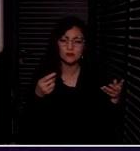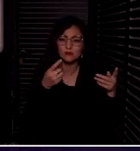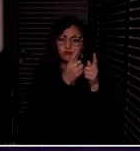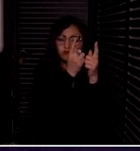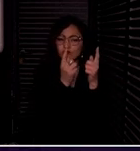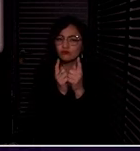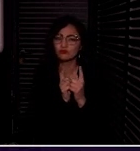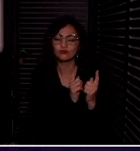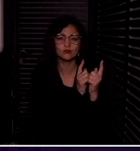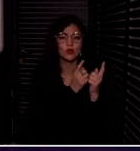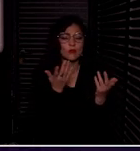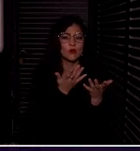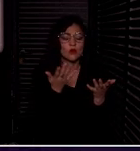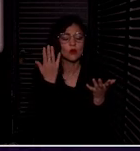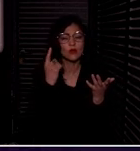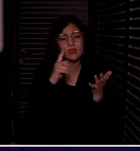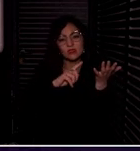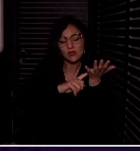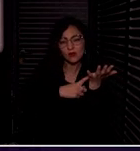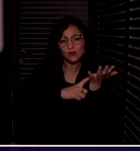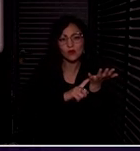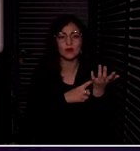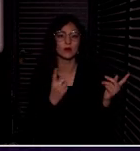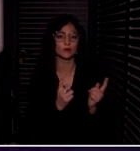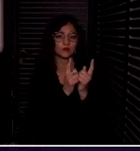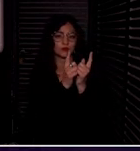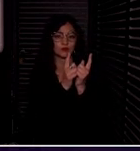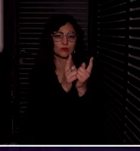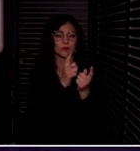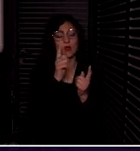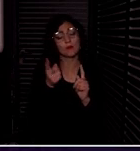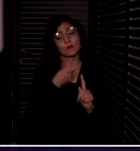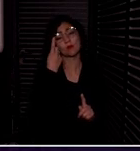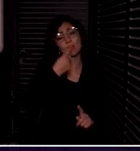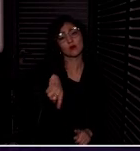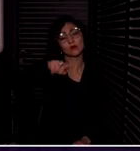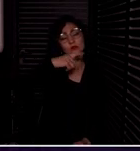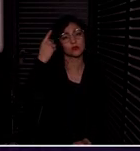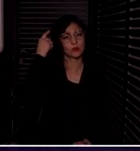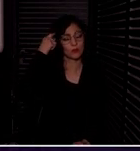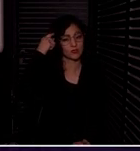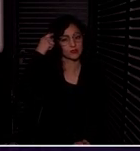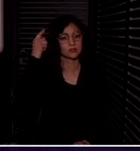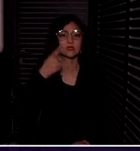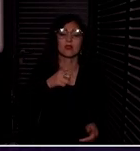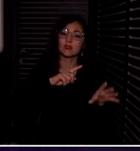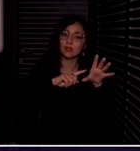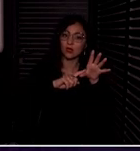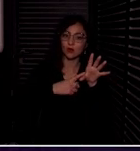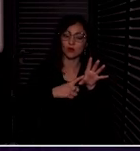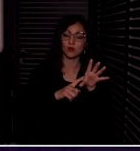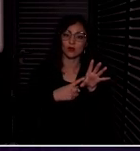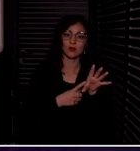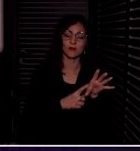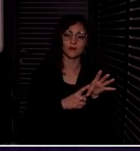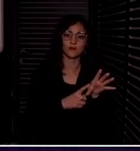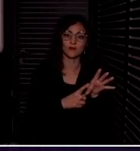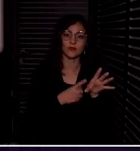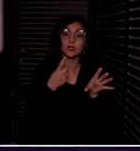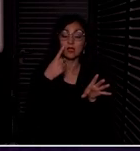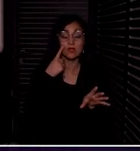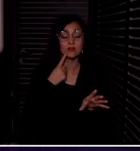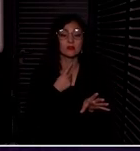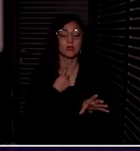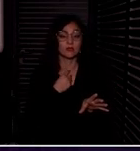una convergencia tecnológica, pero deberíamos empezar por pensar primero que la disrupción tecnológica es interesante